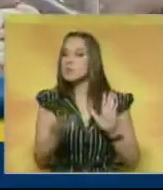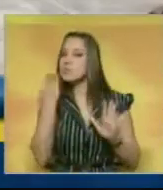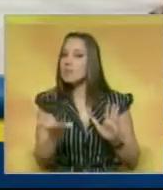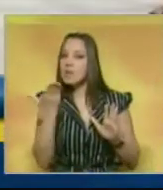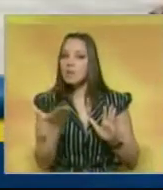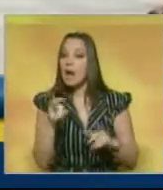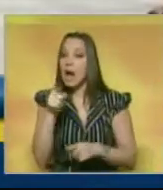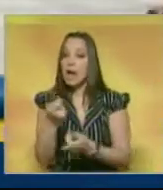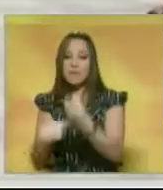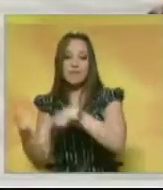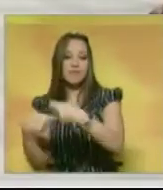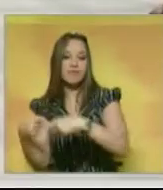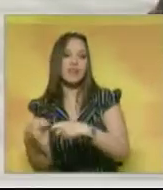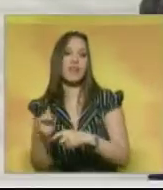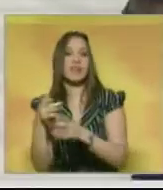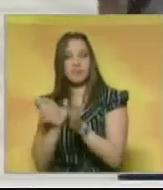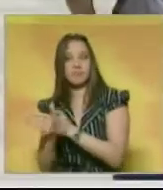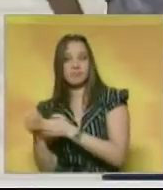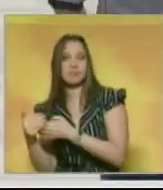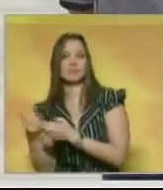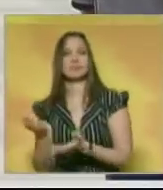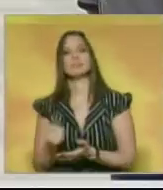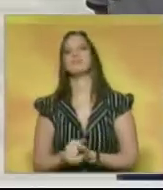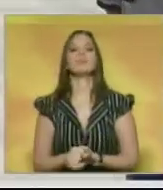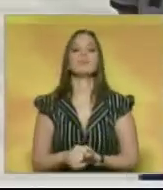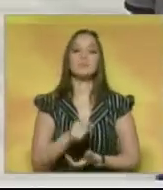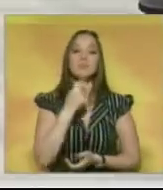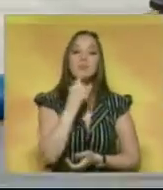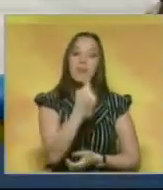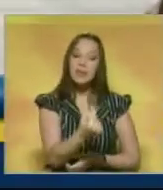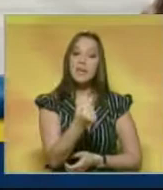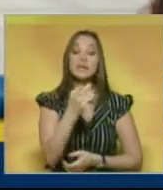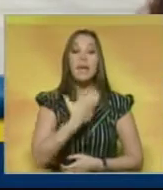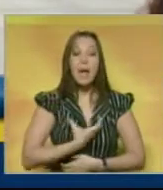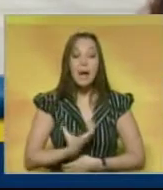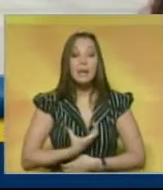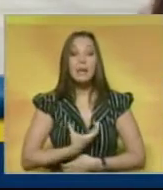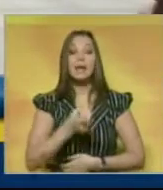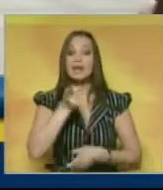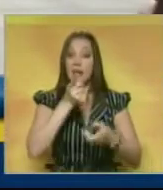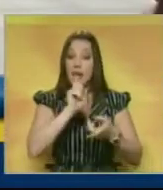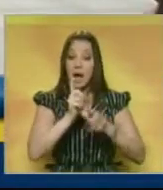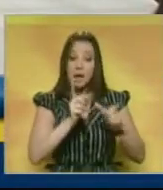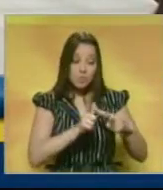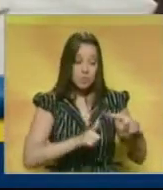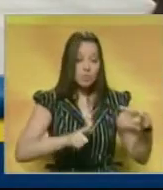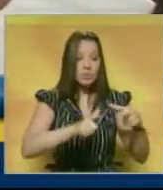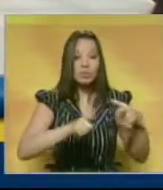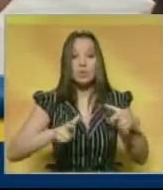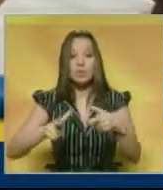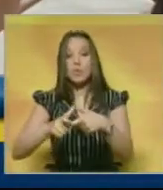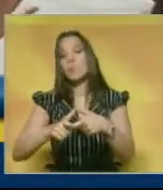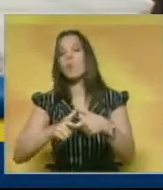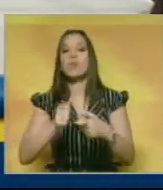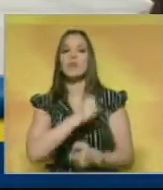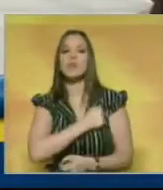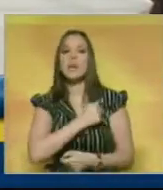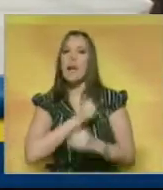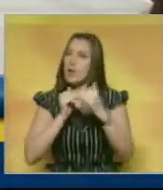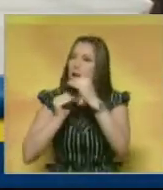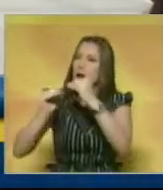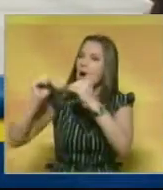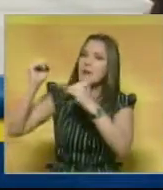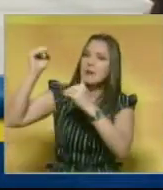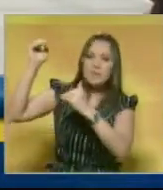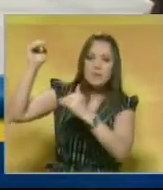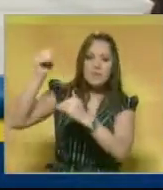negocio. Ramón Muchacho explicó además que según su equipo técnico hay sectores del municipio de Chacao que quedan ubicados en la parte alta